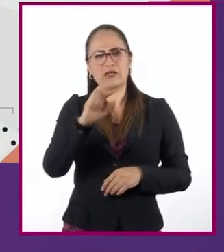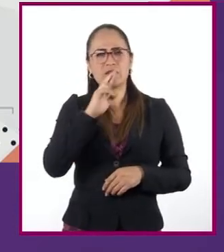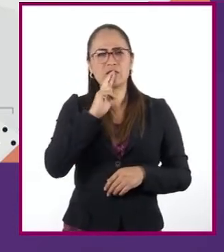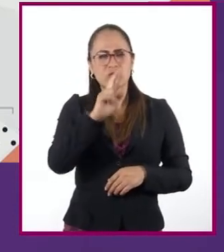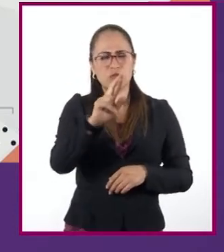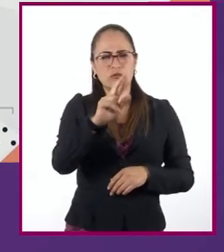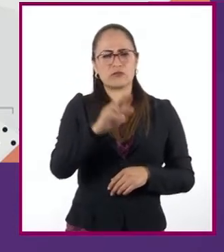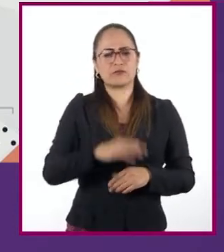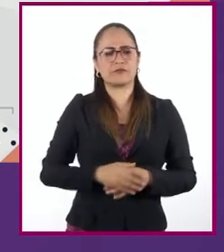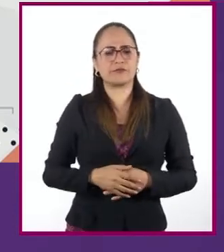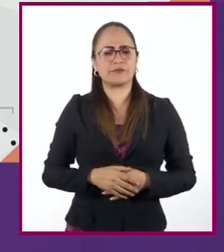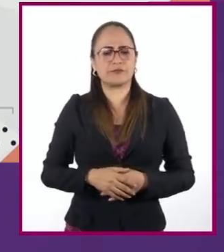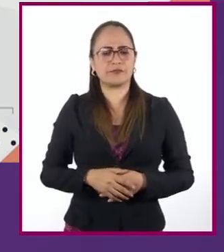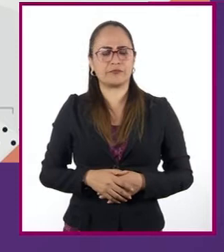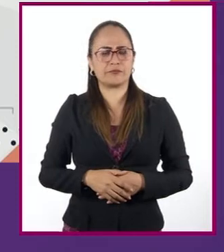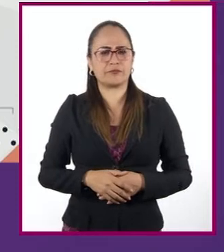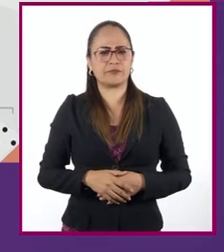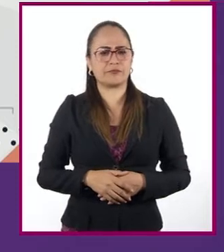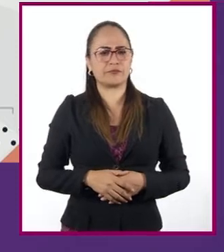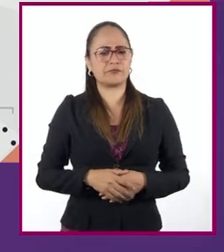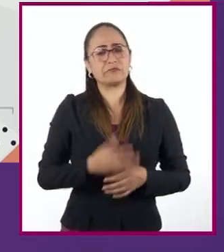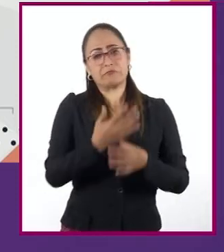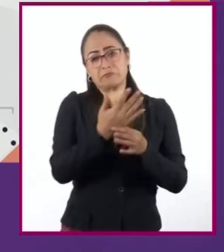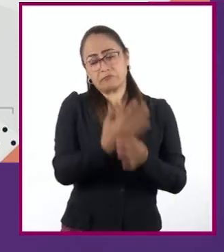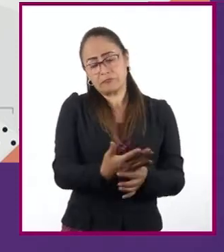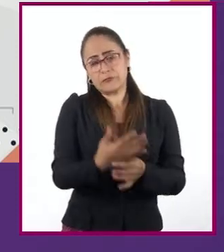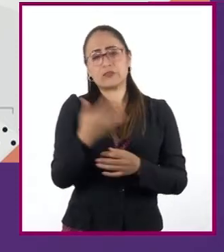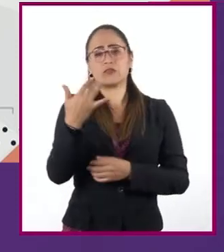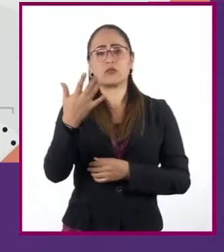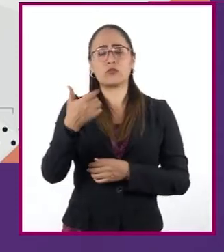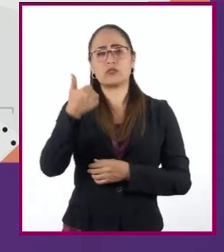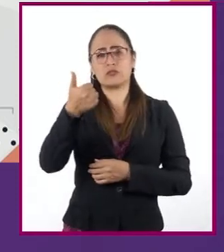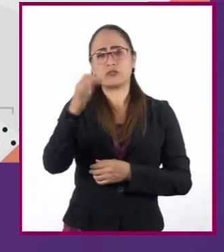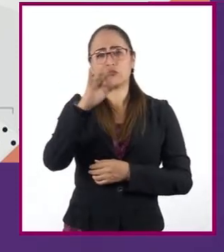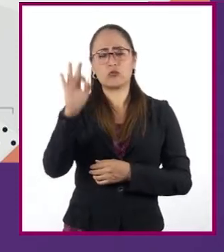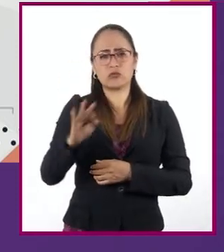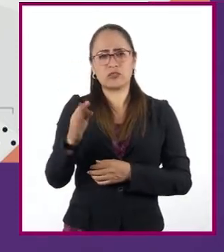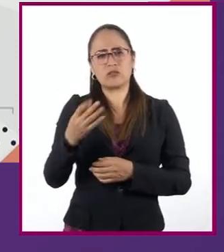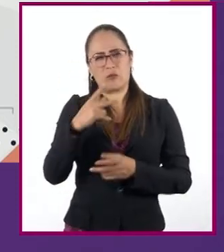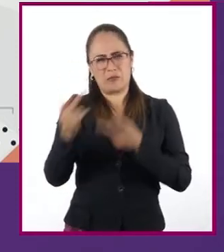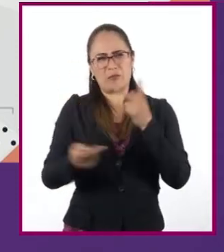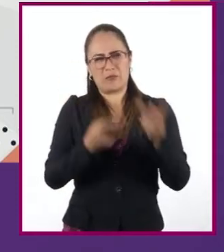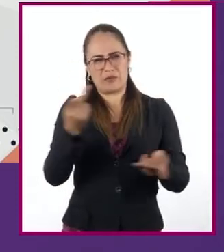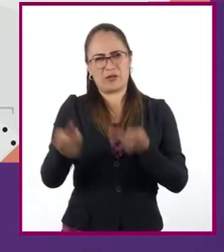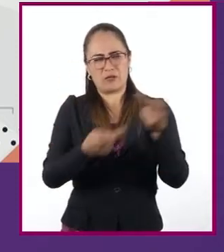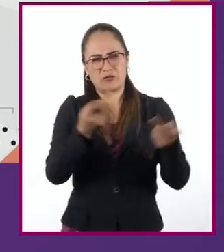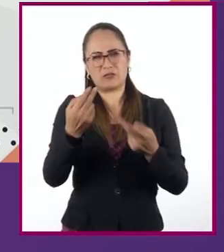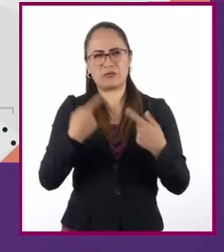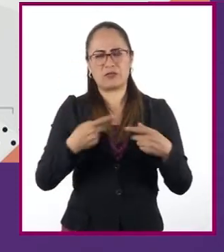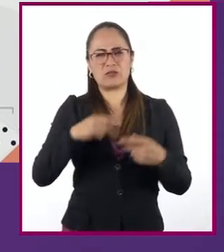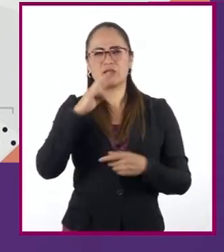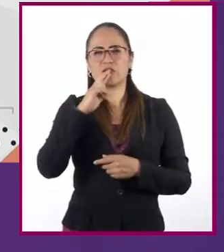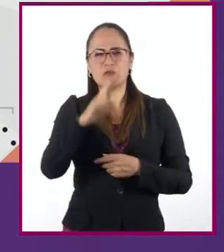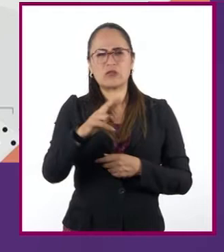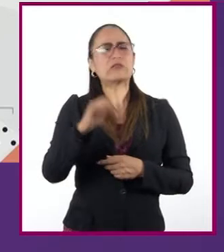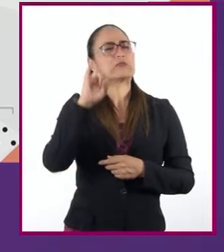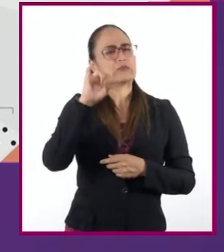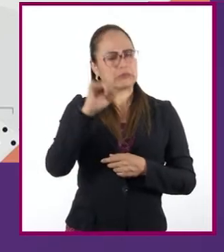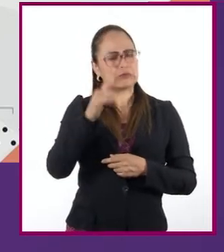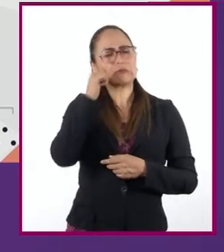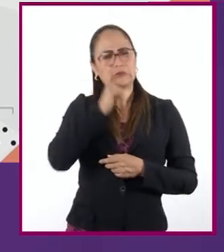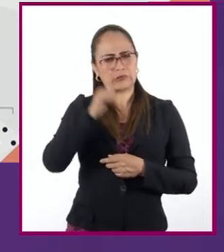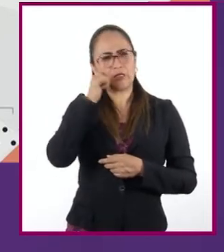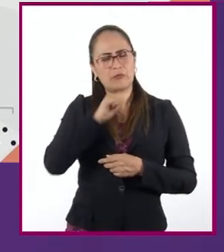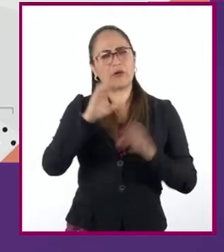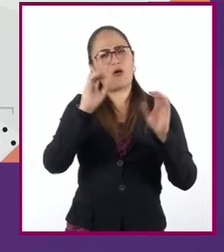los encuestados. Dice que el 56% de los encuestados siempre festeja y o